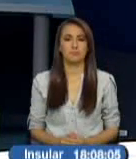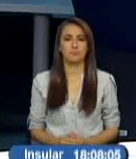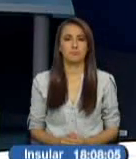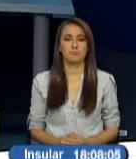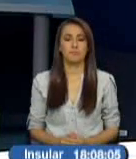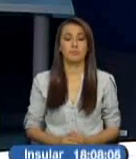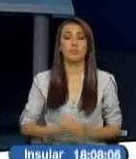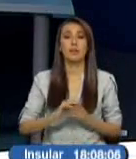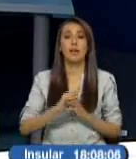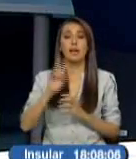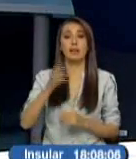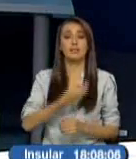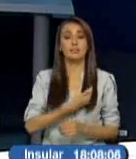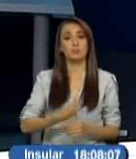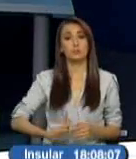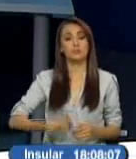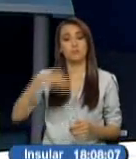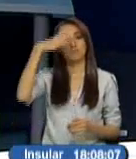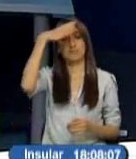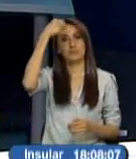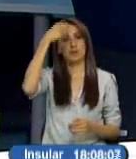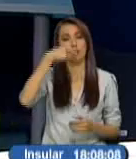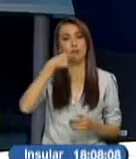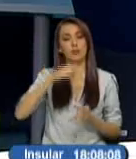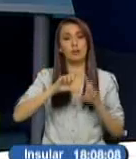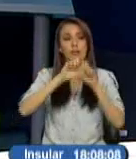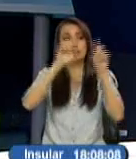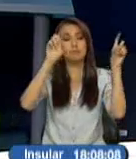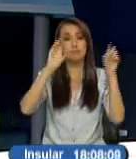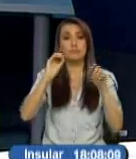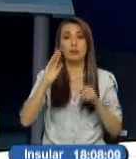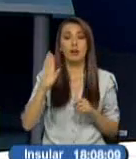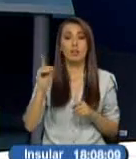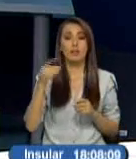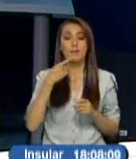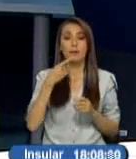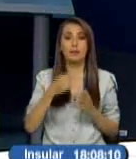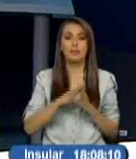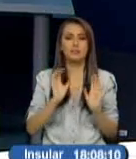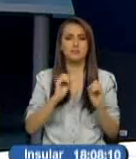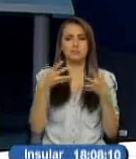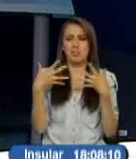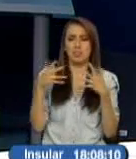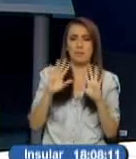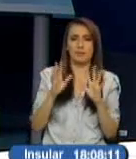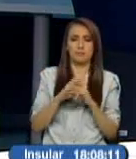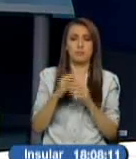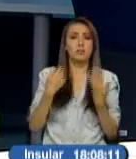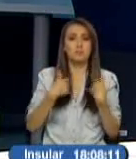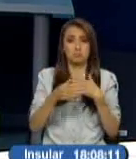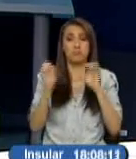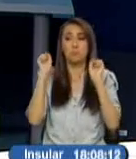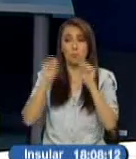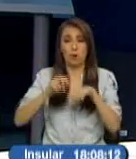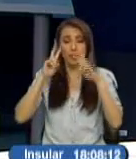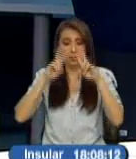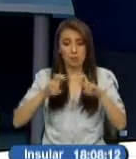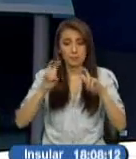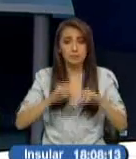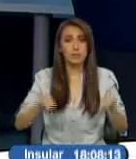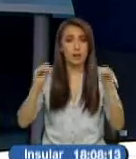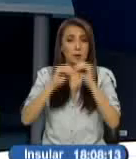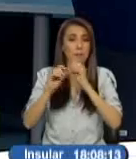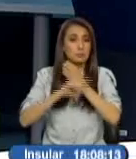El segundo mandatario, Jorge Glass, reiteró que sobre el caso de Brecht no teme nada y exhortó a que sea investigado hasta la saciedad. En una entrevista